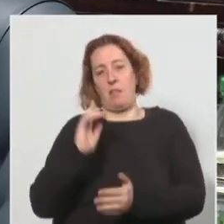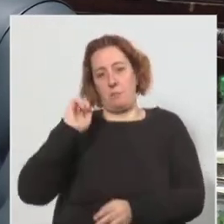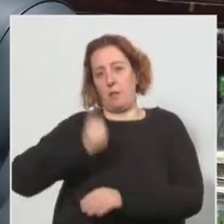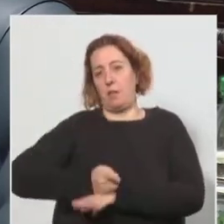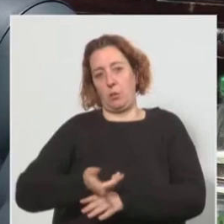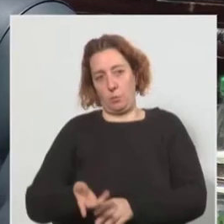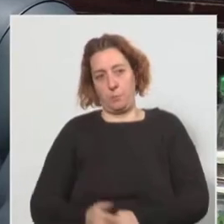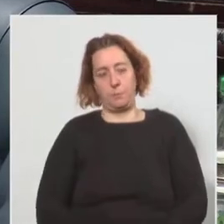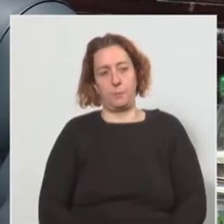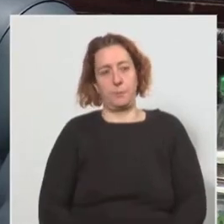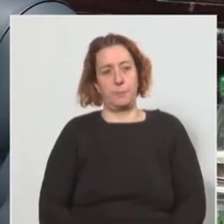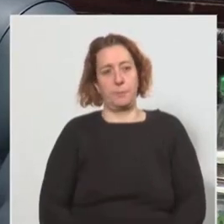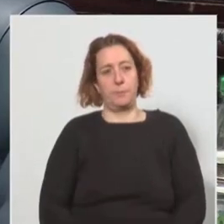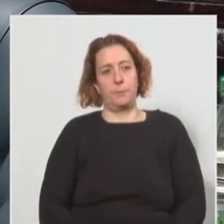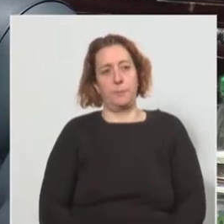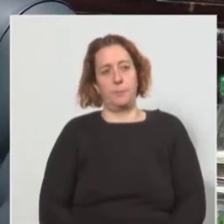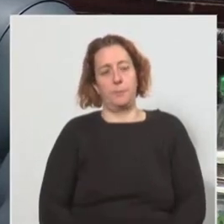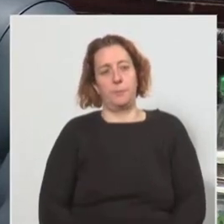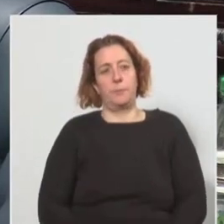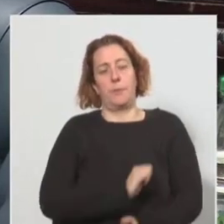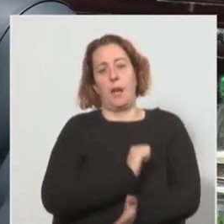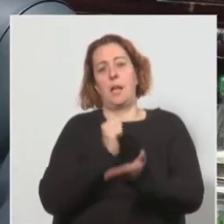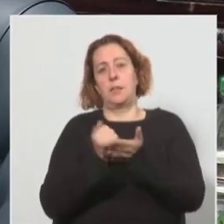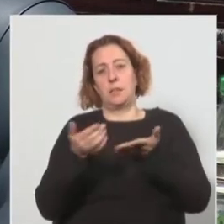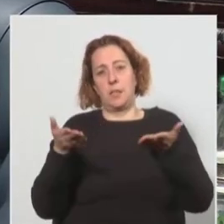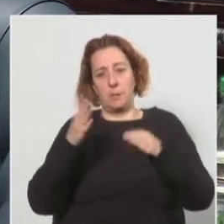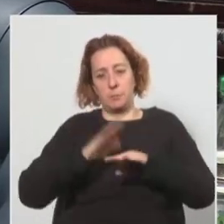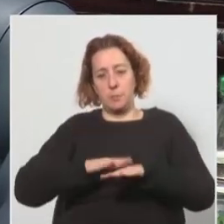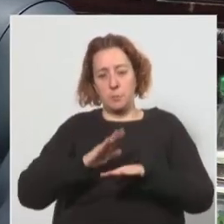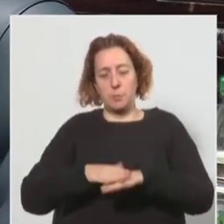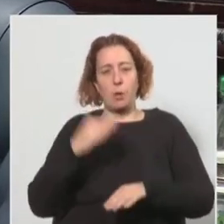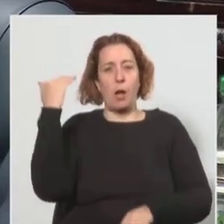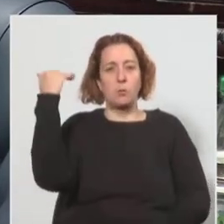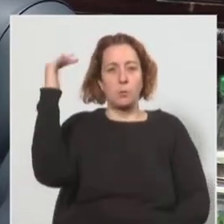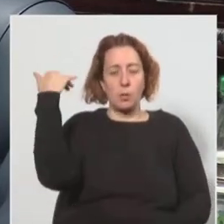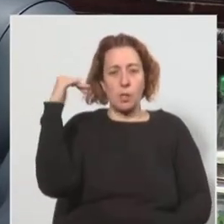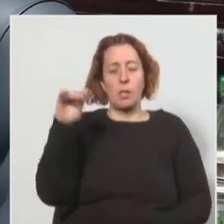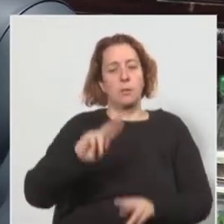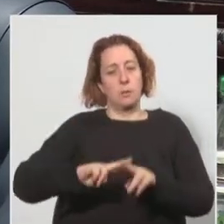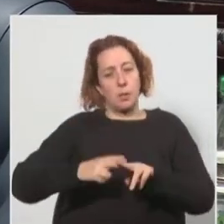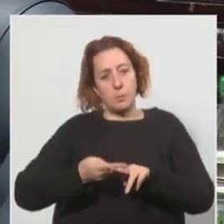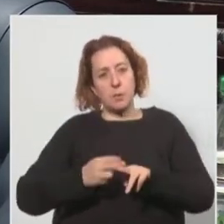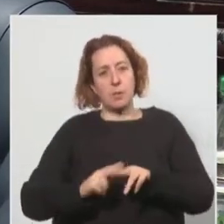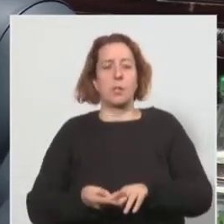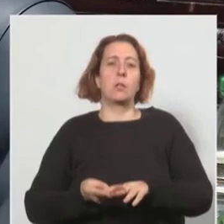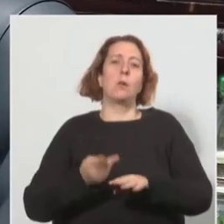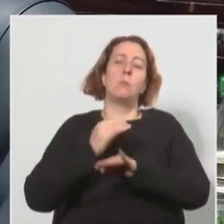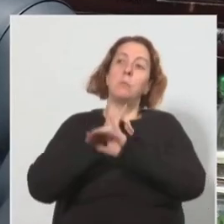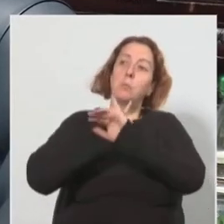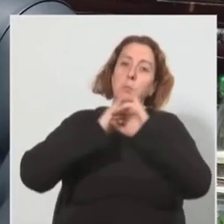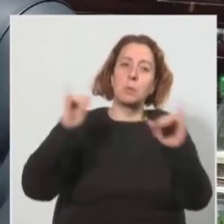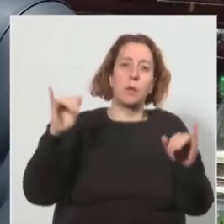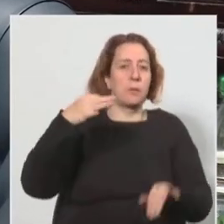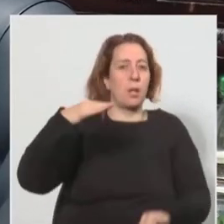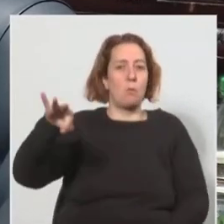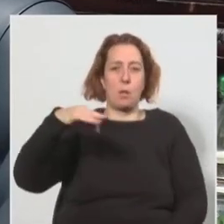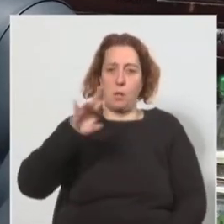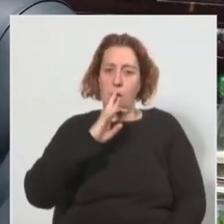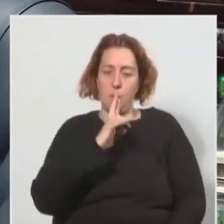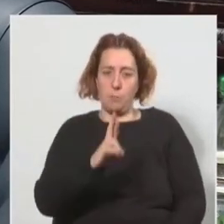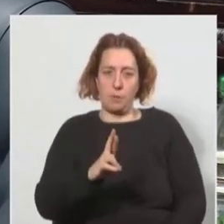gobierno. Hasta el momento, las autoridades de gobierno han repetido públicamente como única